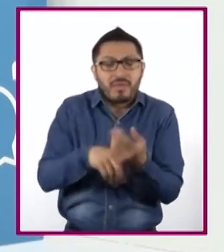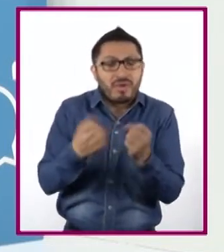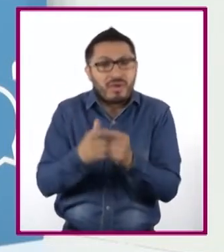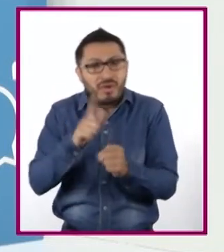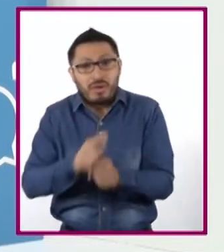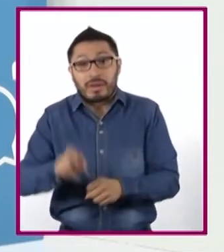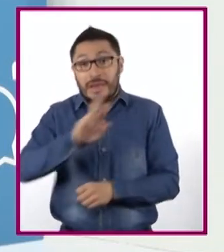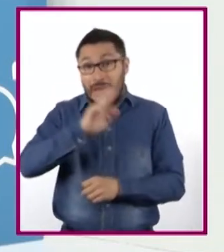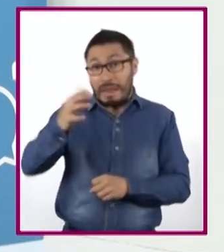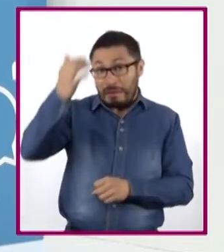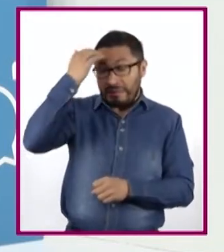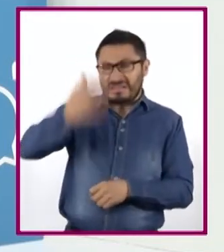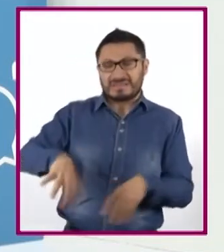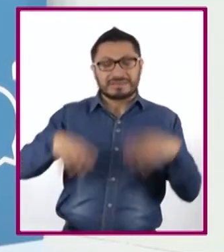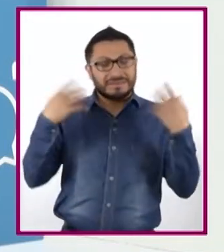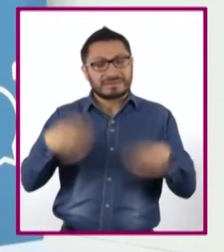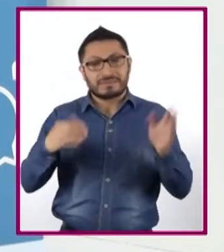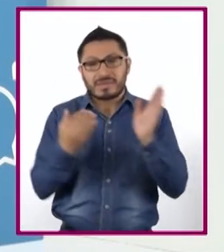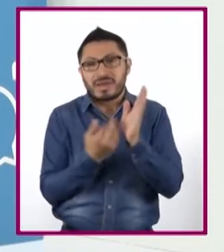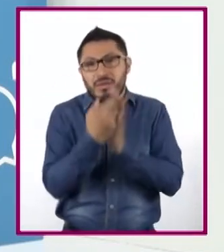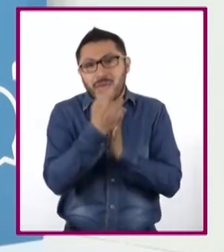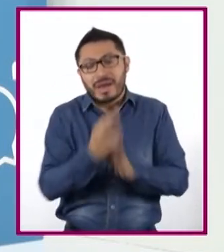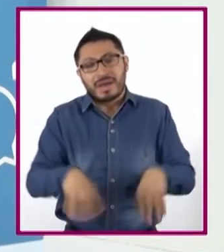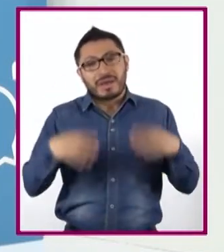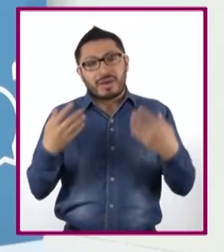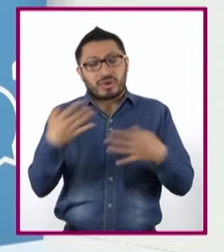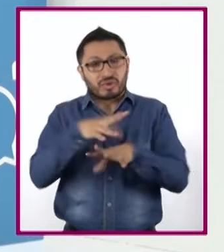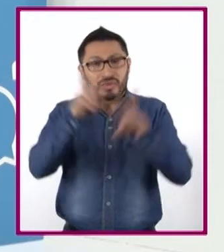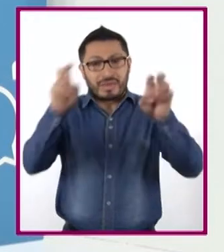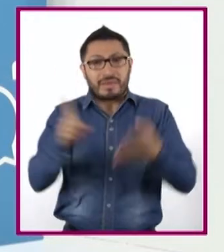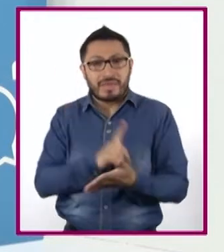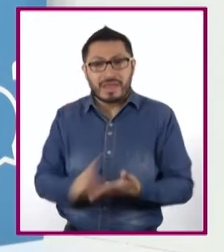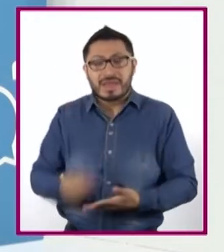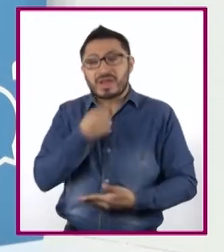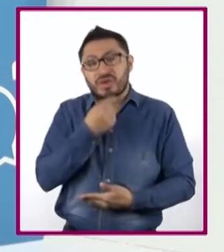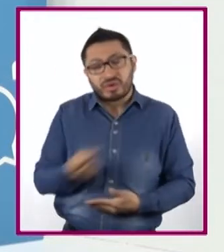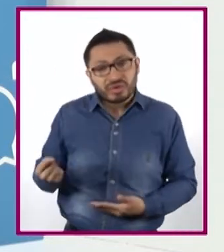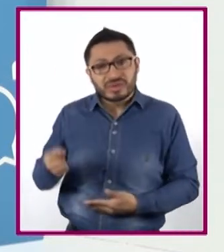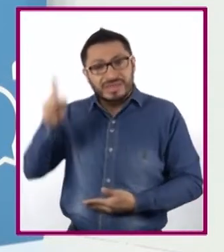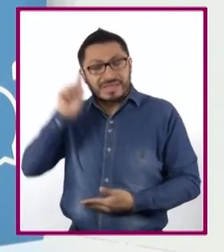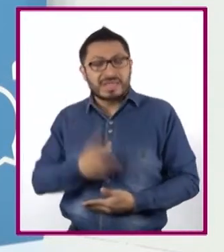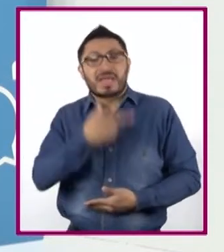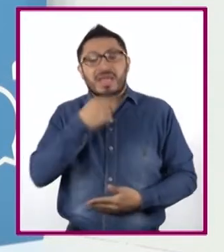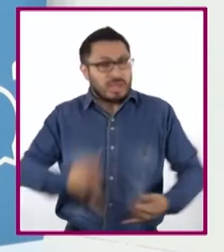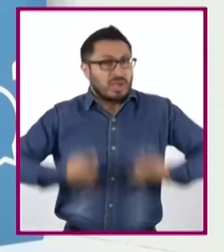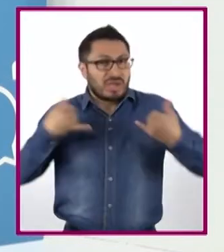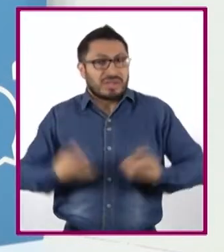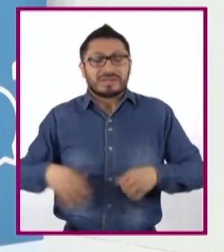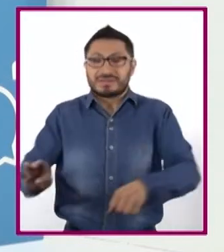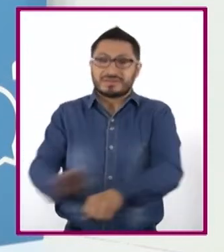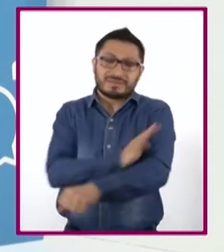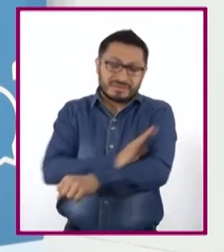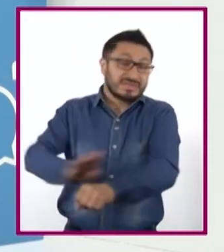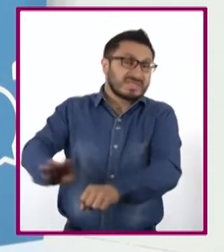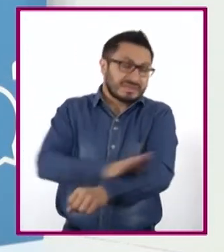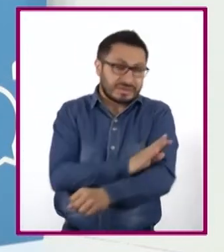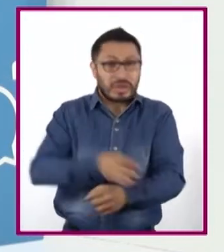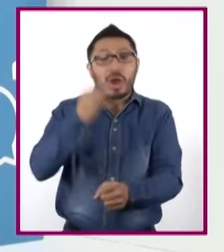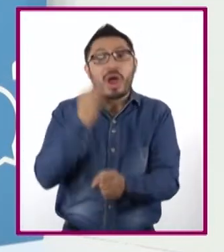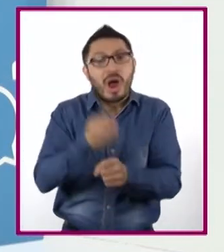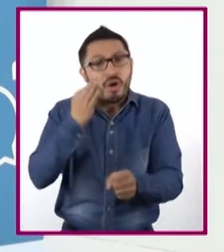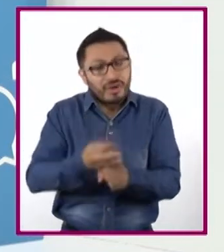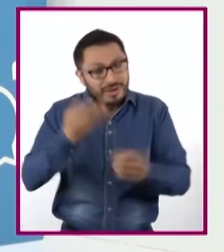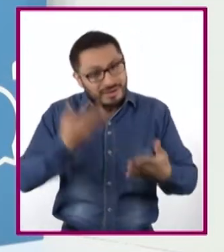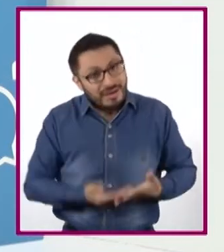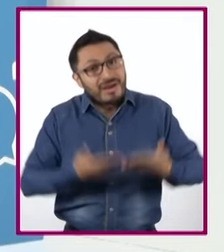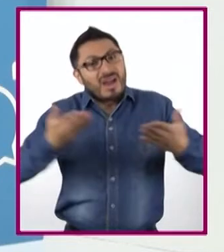reconocimiento cada vez mayor de los derechos de las niñas, niños y adolescentes ha favorecido que actualmente tengan mejores